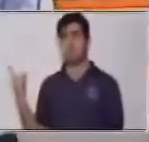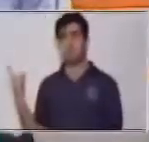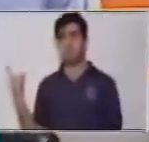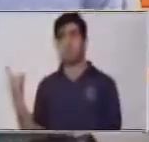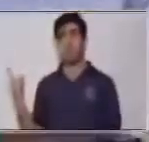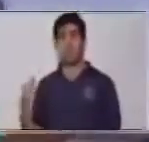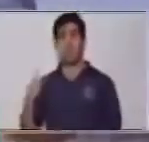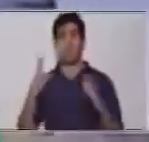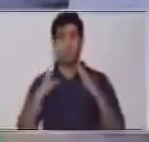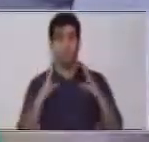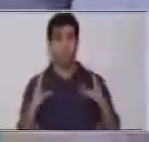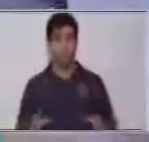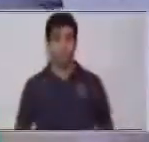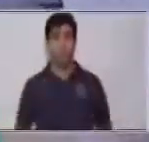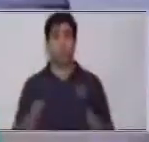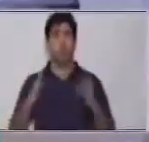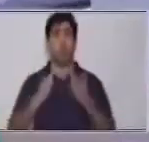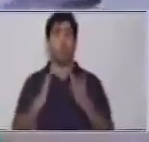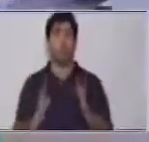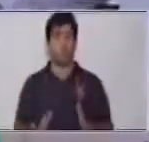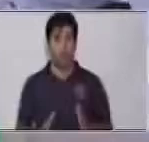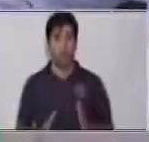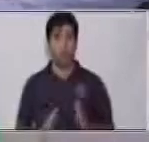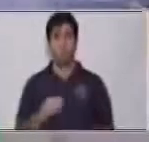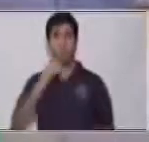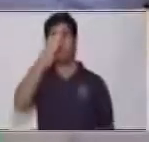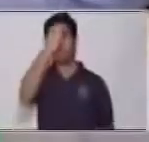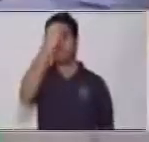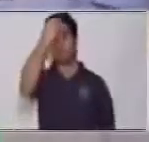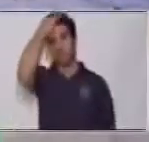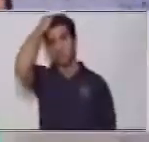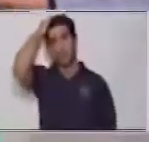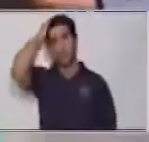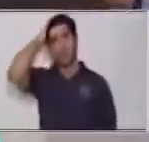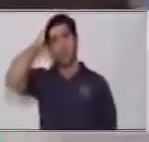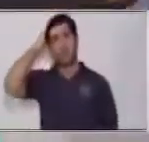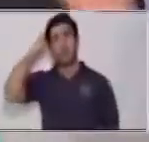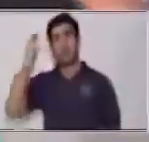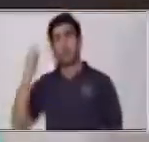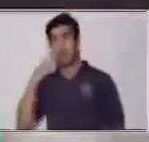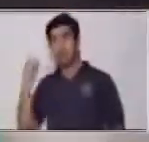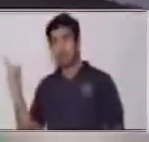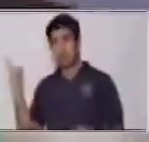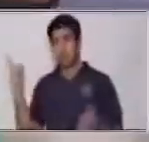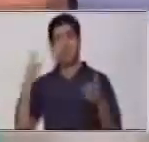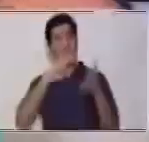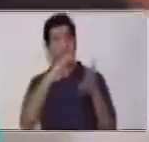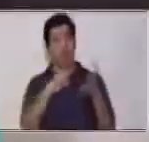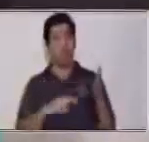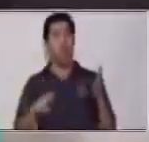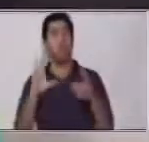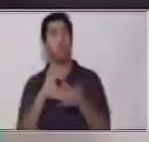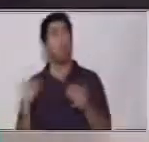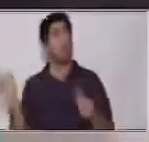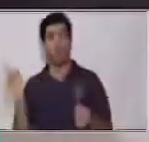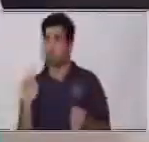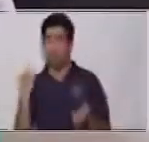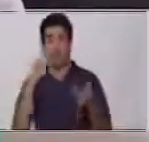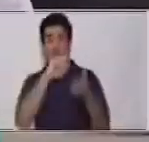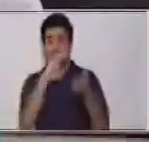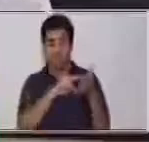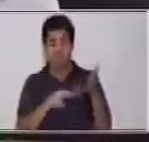el cuerpo humano. Este tipo de texto no nos narra, sino nos describe